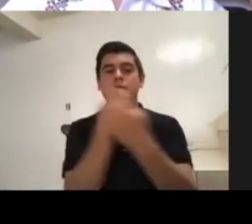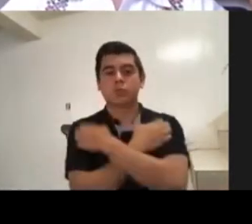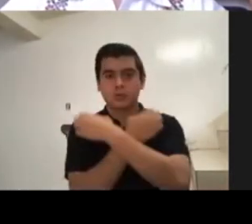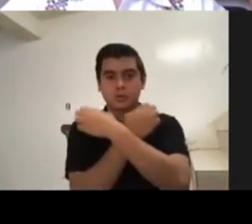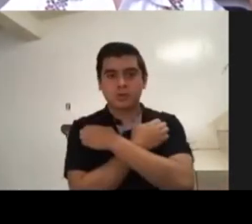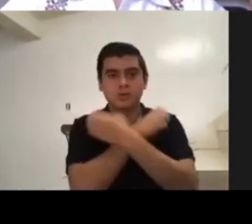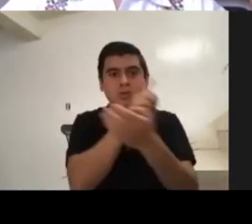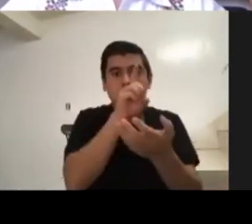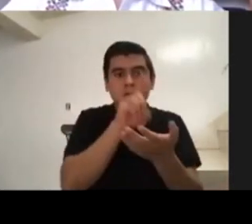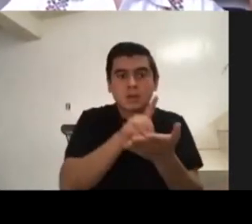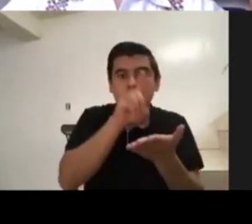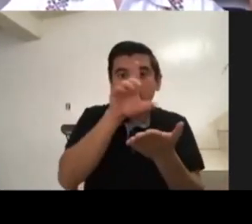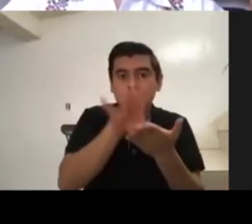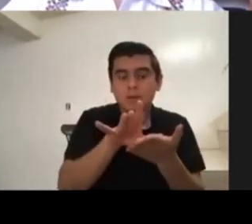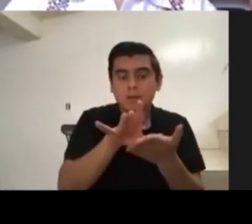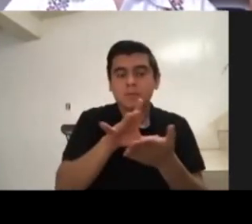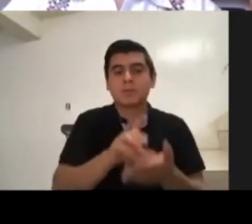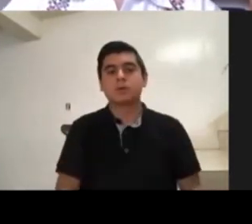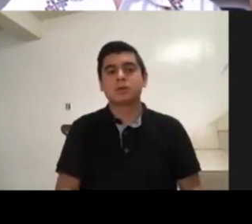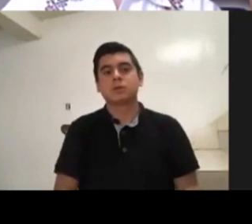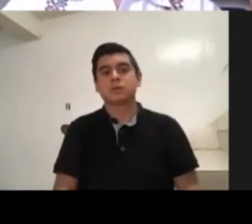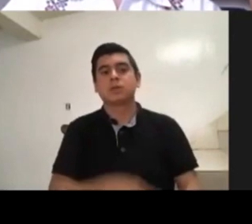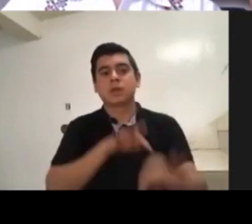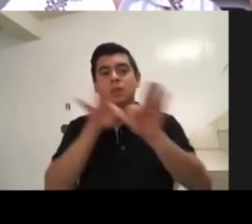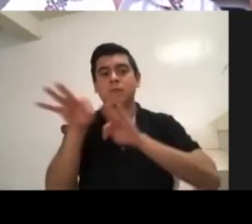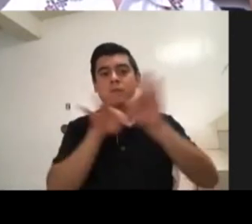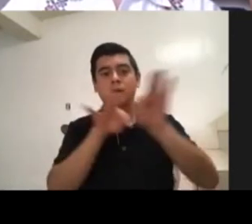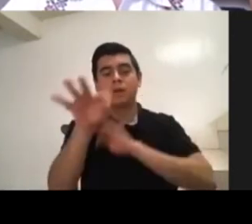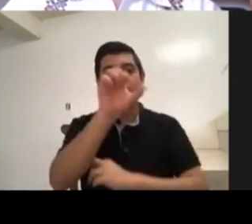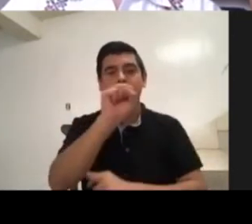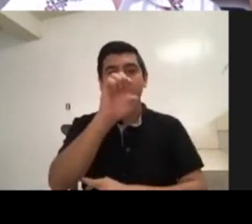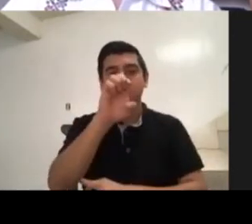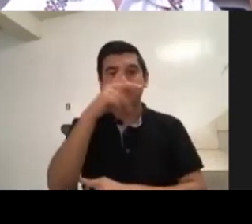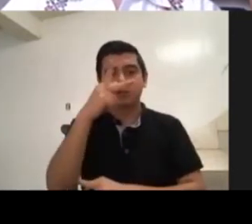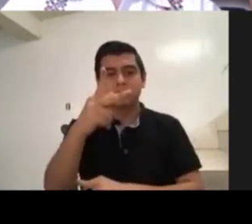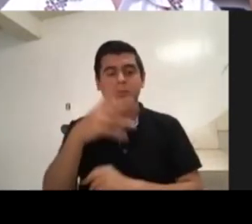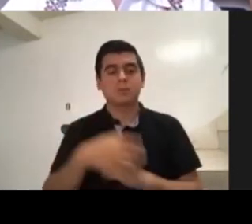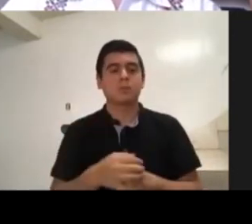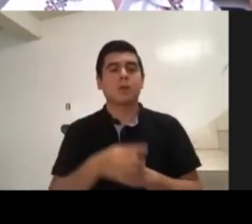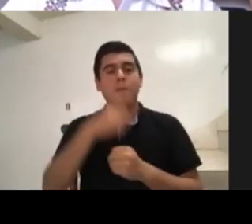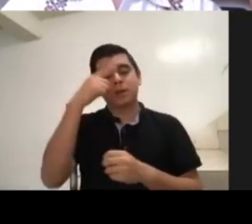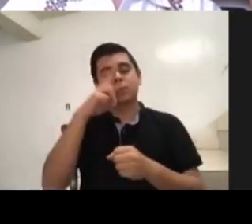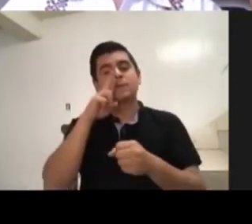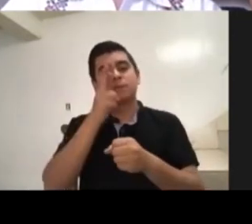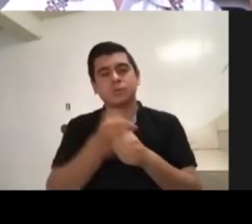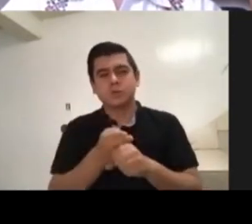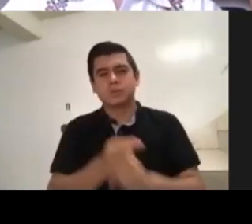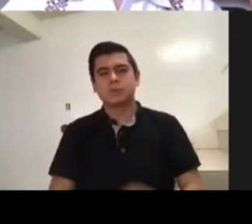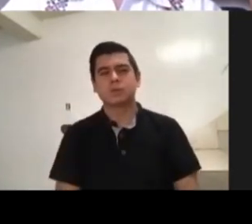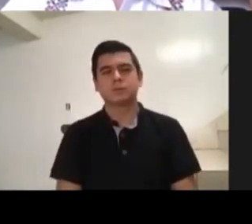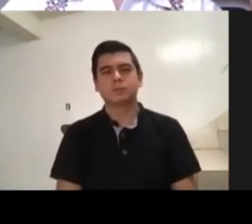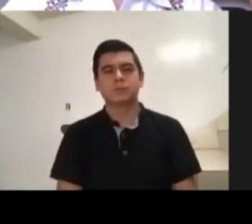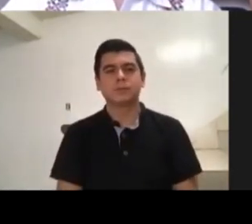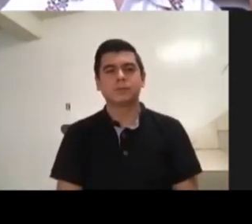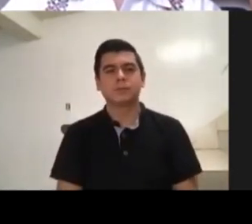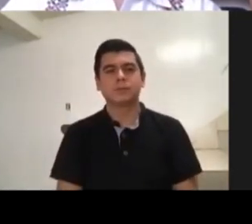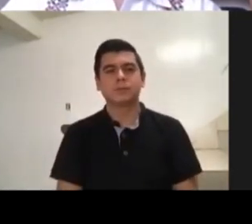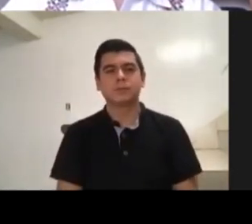Pública en esta responsabilidad. Y también presentar a la doctora Alicia de la